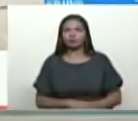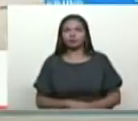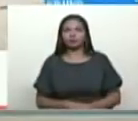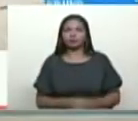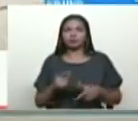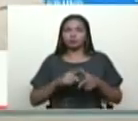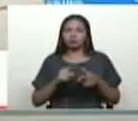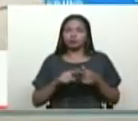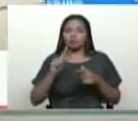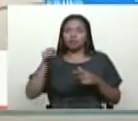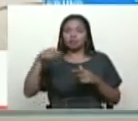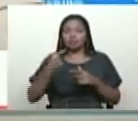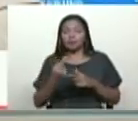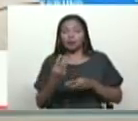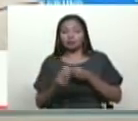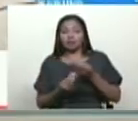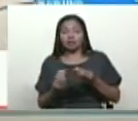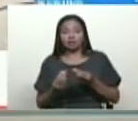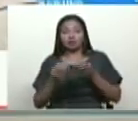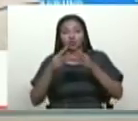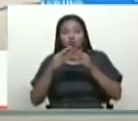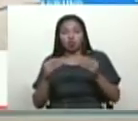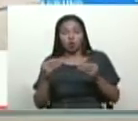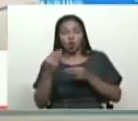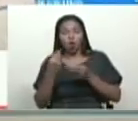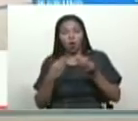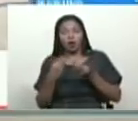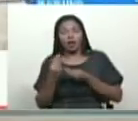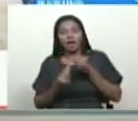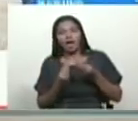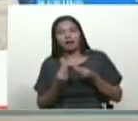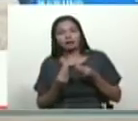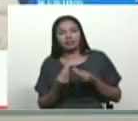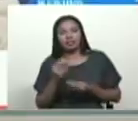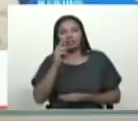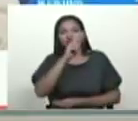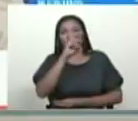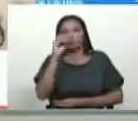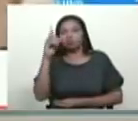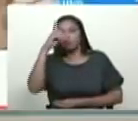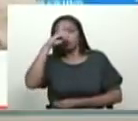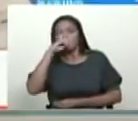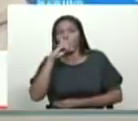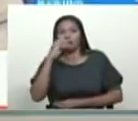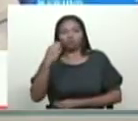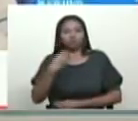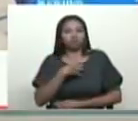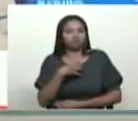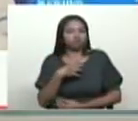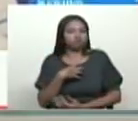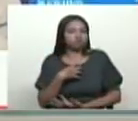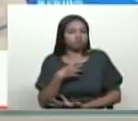Entonces después surgirían los que siempre surgieron desde hace 200 años, pero no se puede.